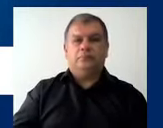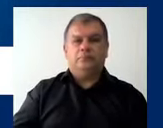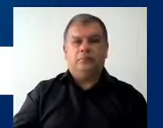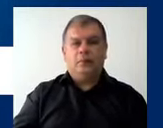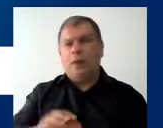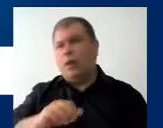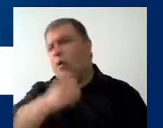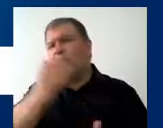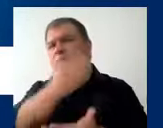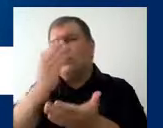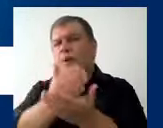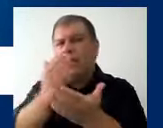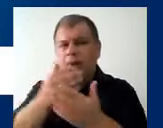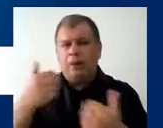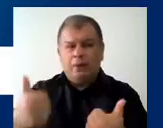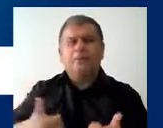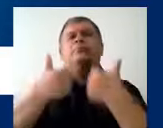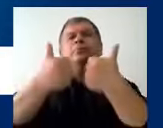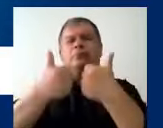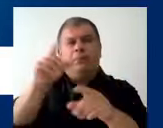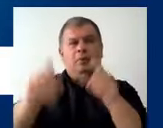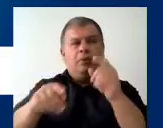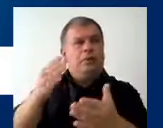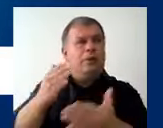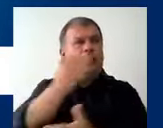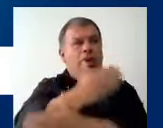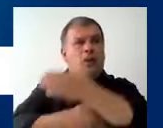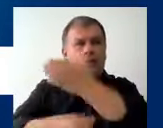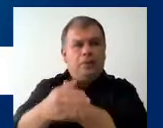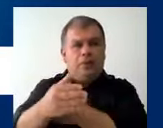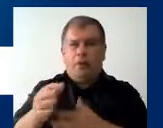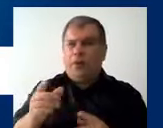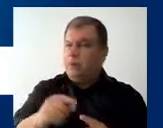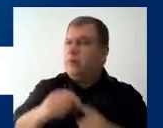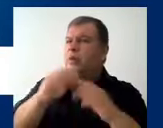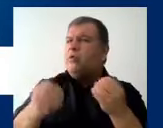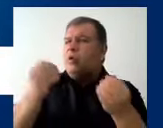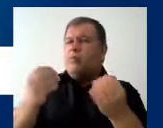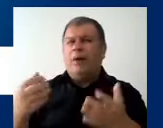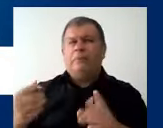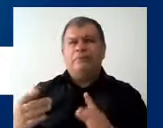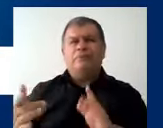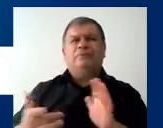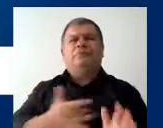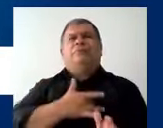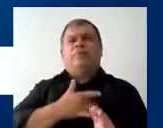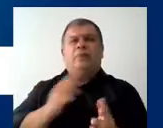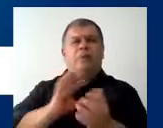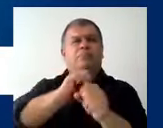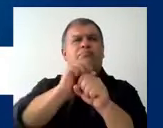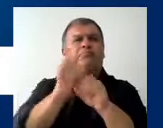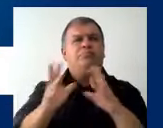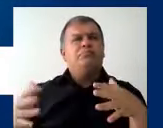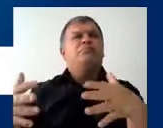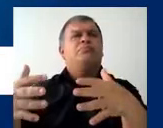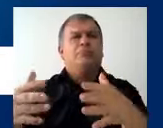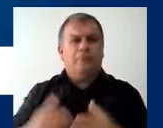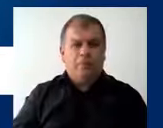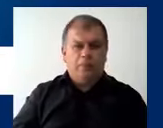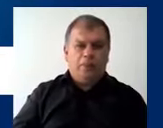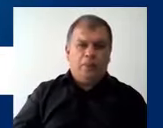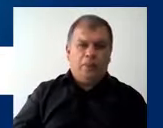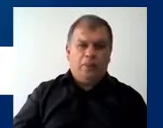¿qué otros problemas afrontan las personas con discapacidad? Sobre todo, ¿cómo les has afectado en esta pandemia?